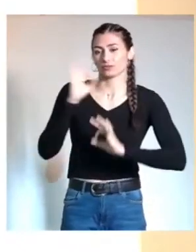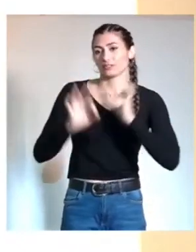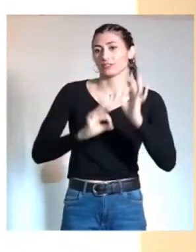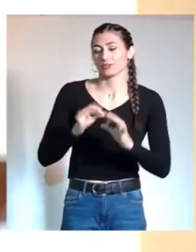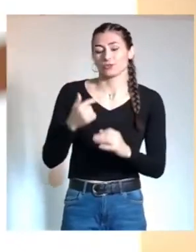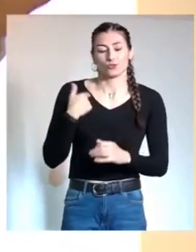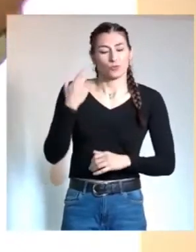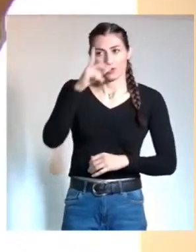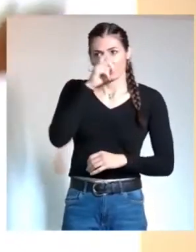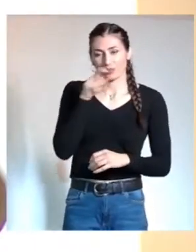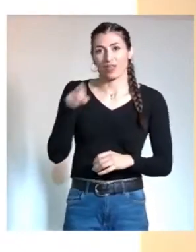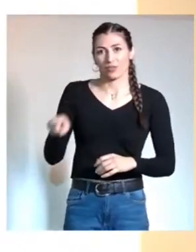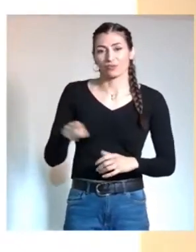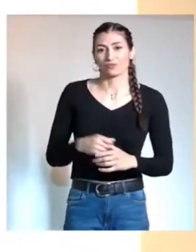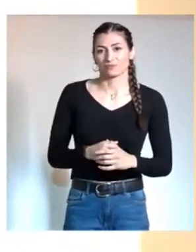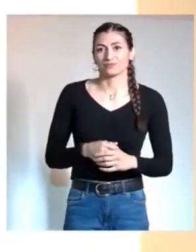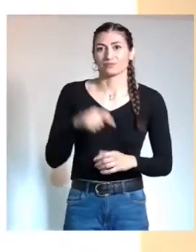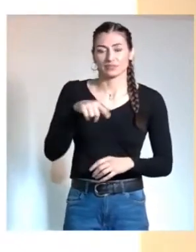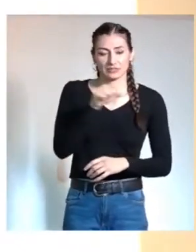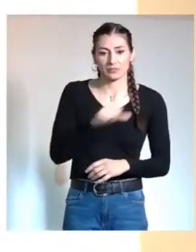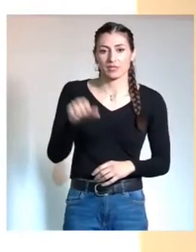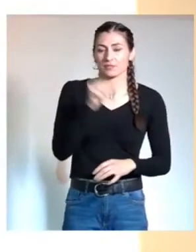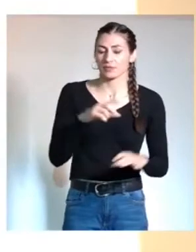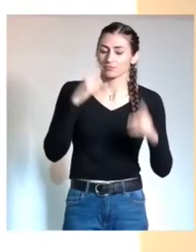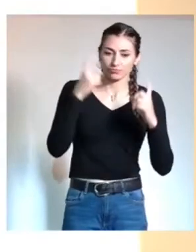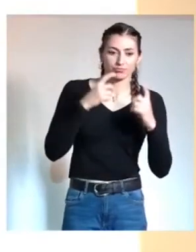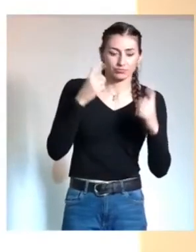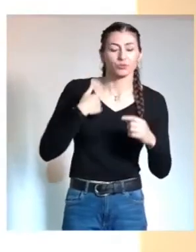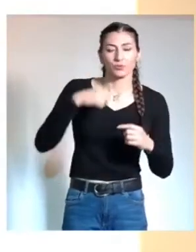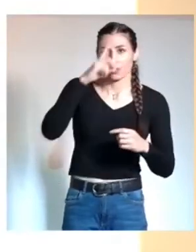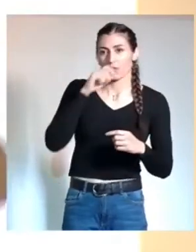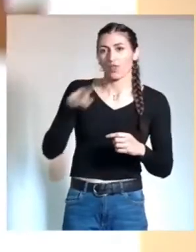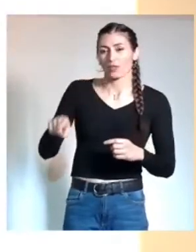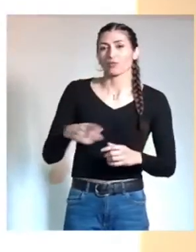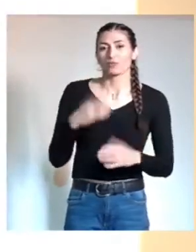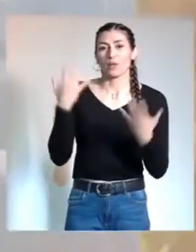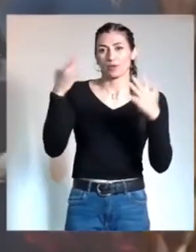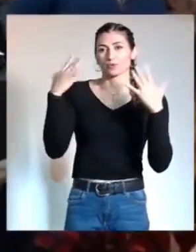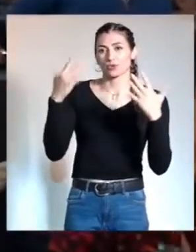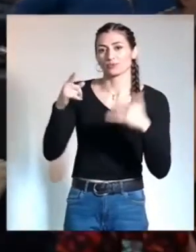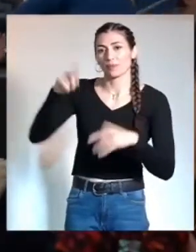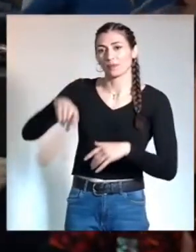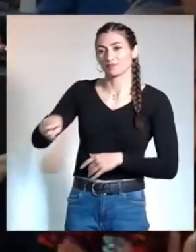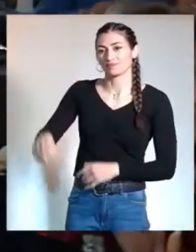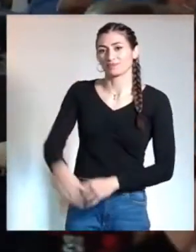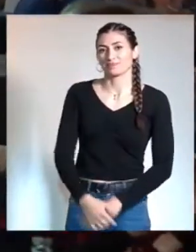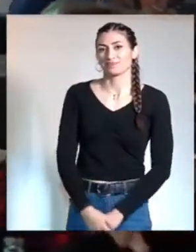de todas estas semanas que han sido de muchísimo esfuerzo. Así que un aplauso para ella también. Gracias.